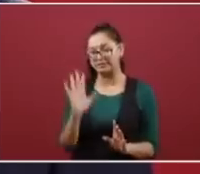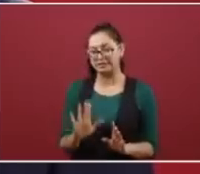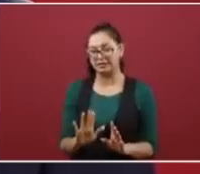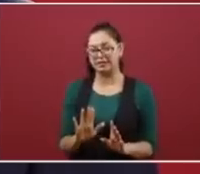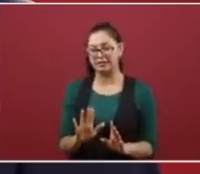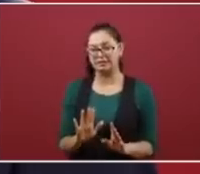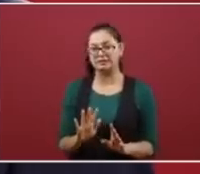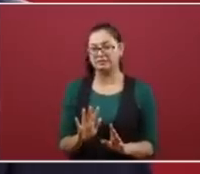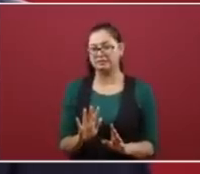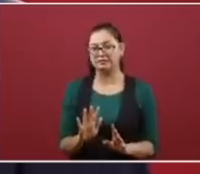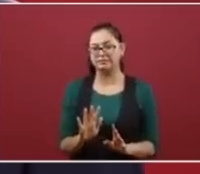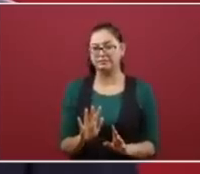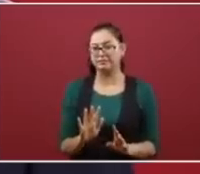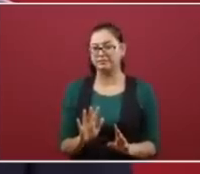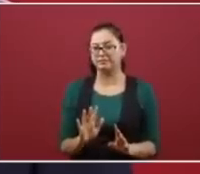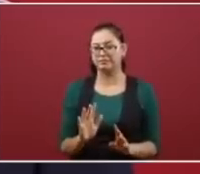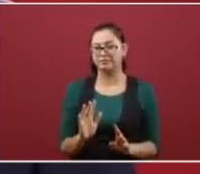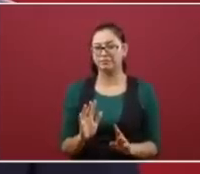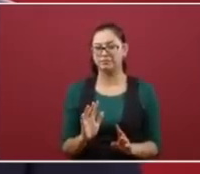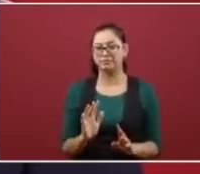puede ser